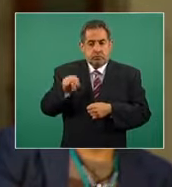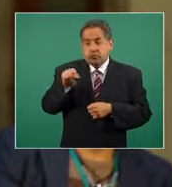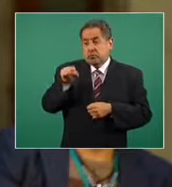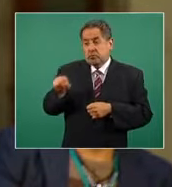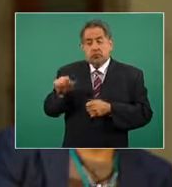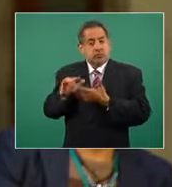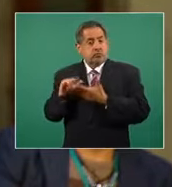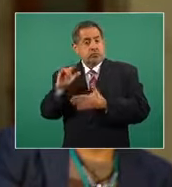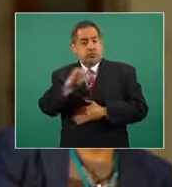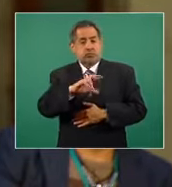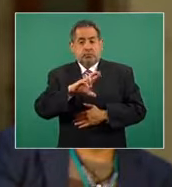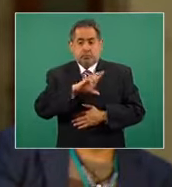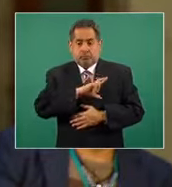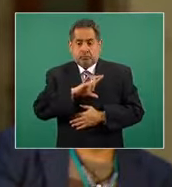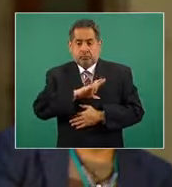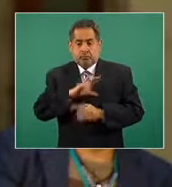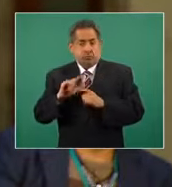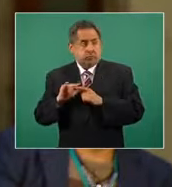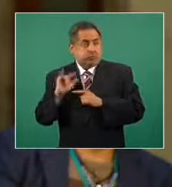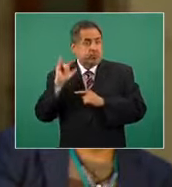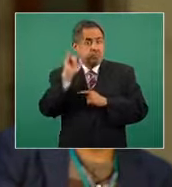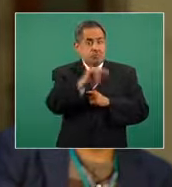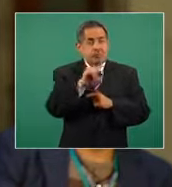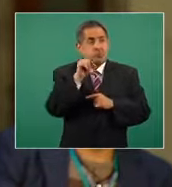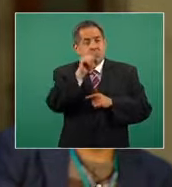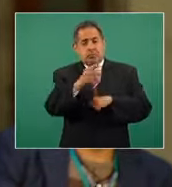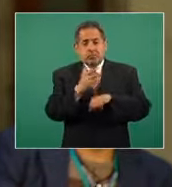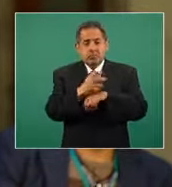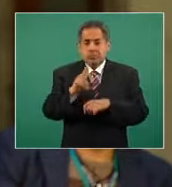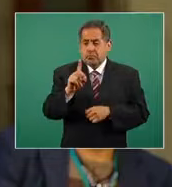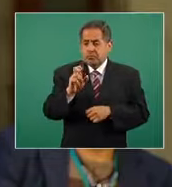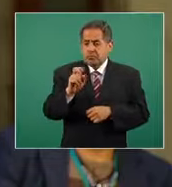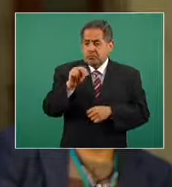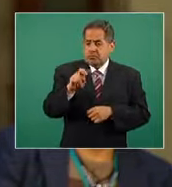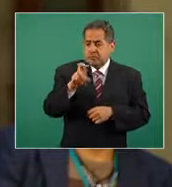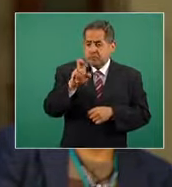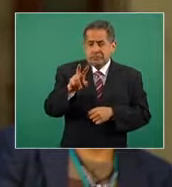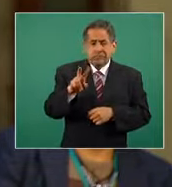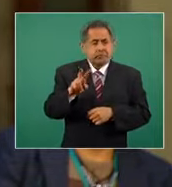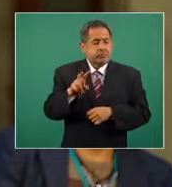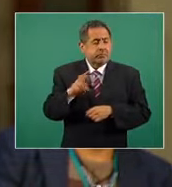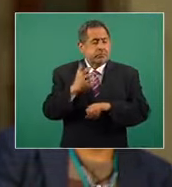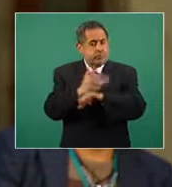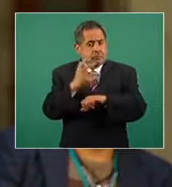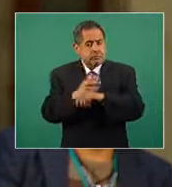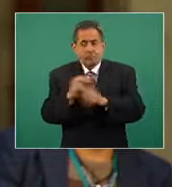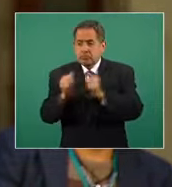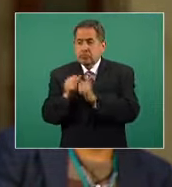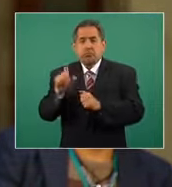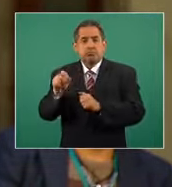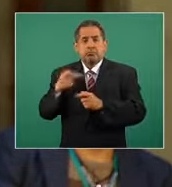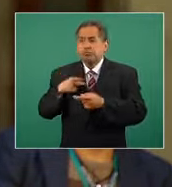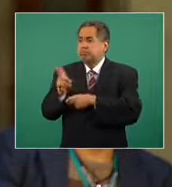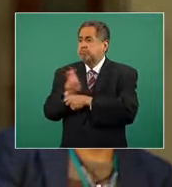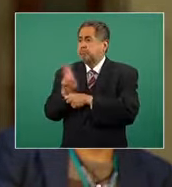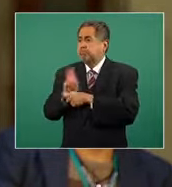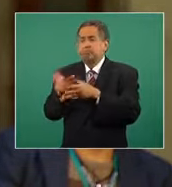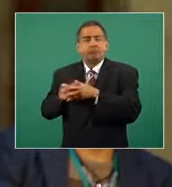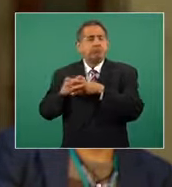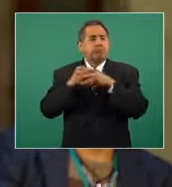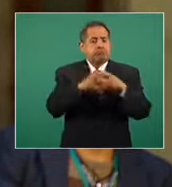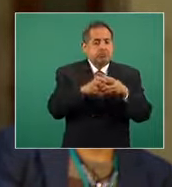un vuelo privado a Denver, Colorado, con 20 invitados especiales. Se entera que usted llega a Playa del